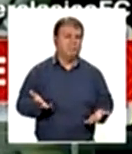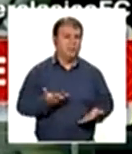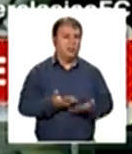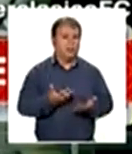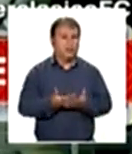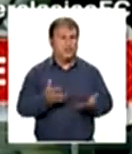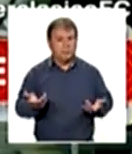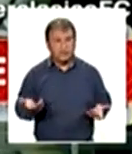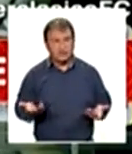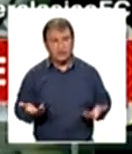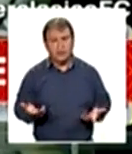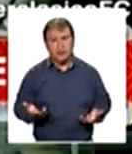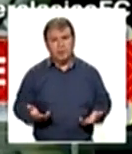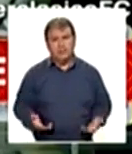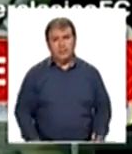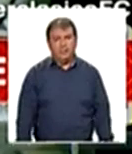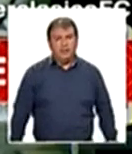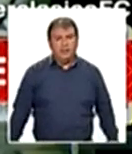de una droga social.